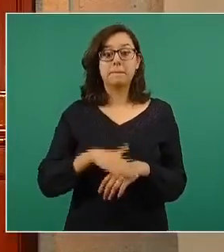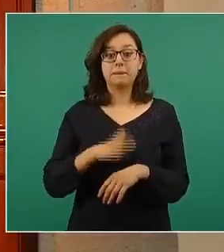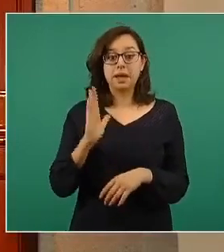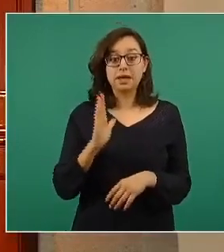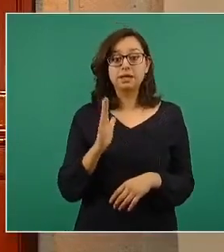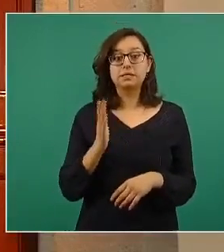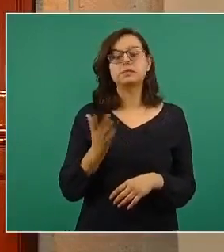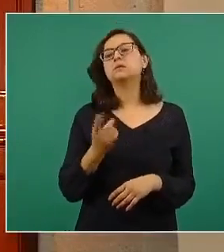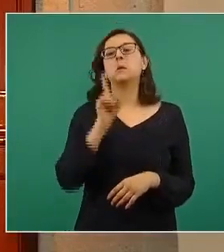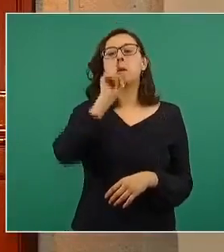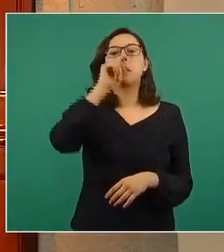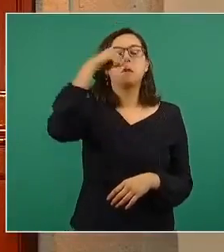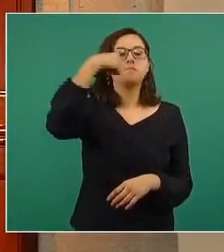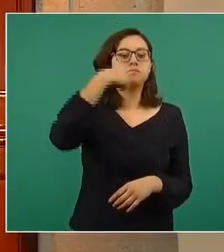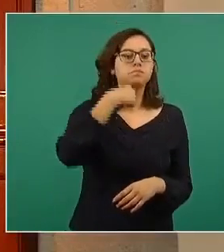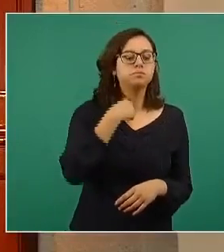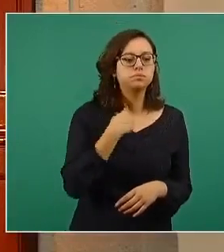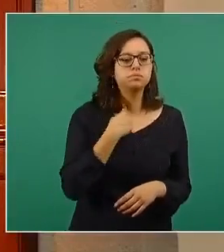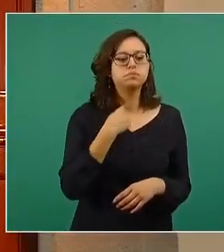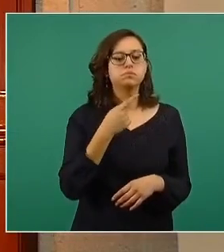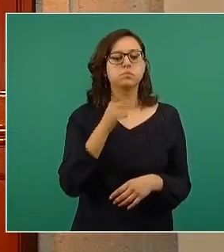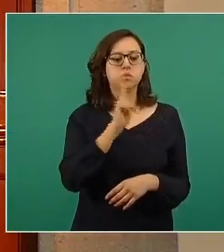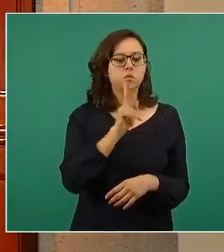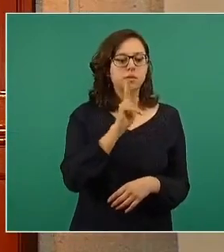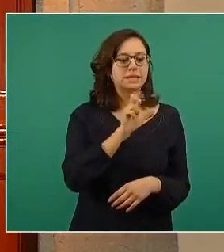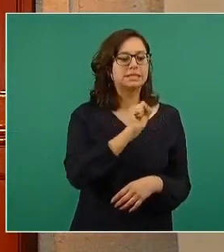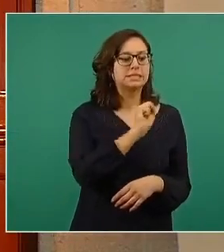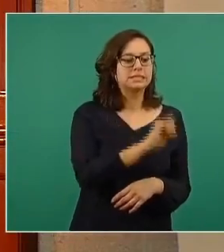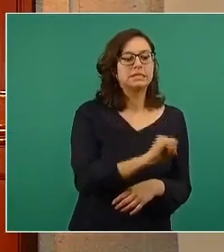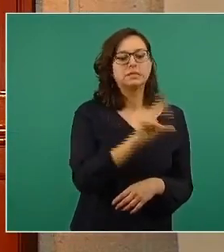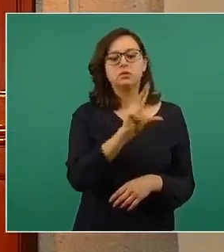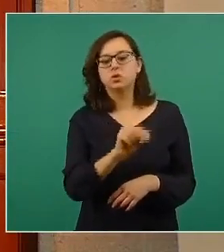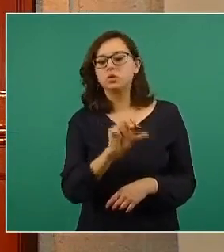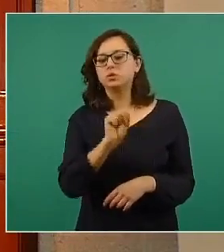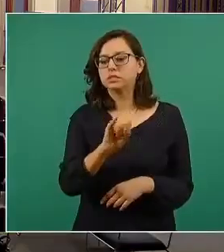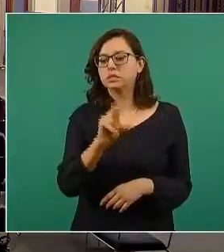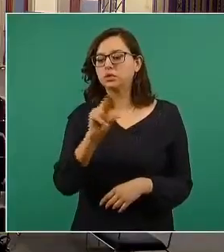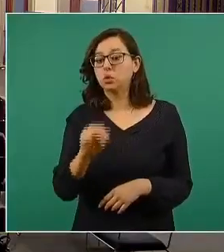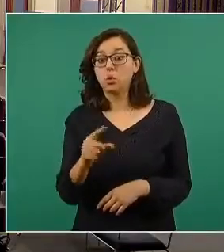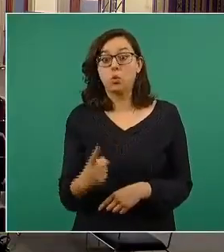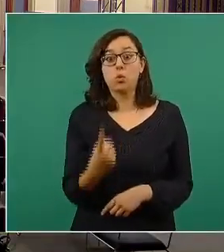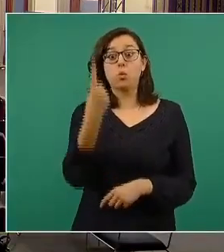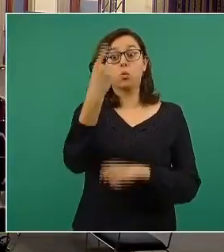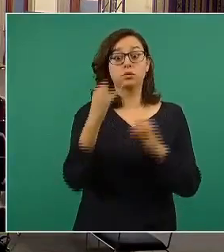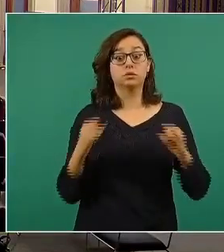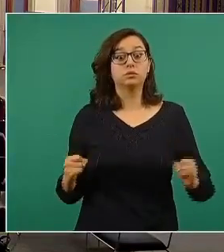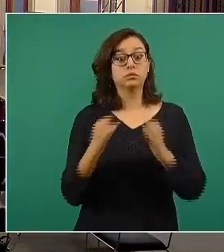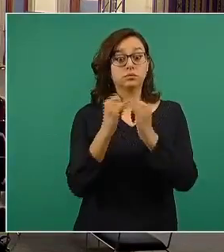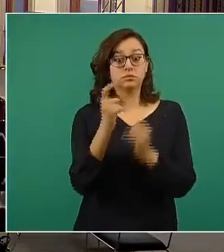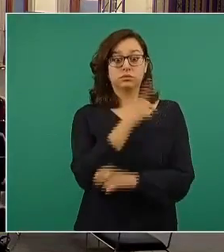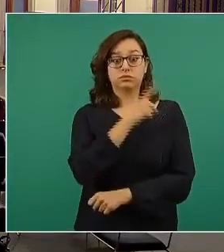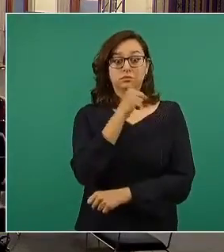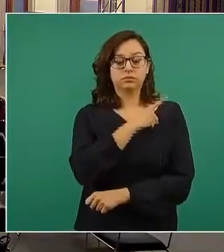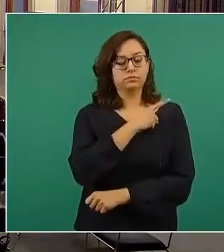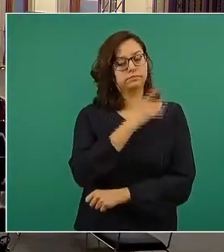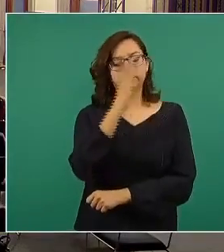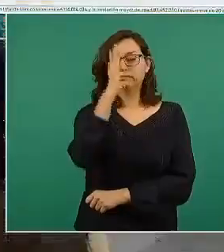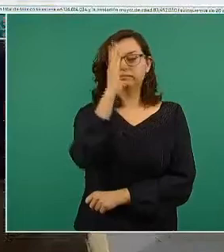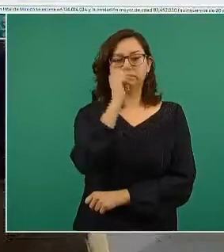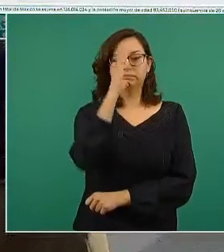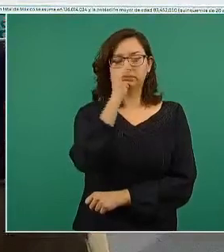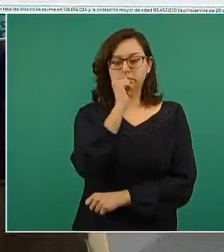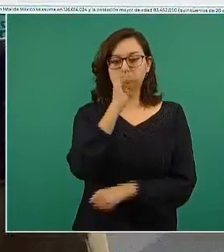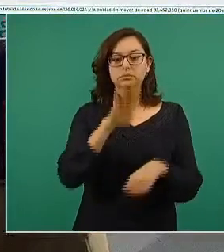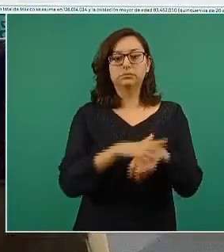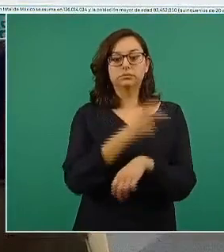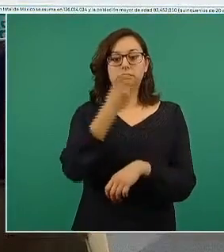casos y muestras que en su momento se necesitaba para poder identificar oportunamente el virus. Es por eso que durante las siguientes 4 semanas, si vemos la